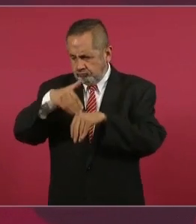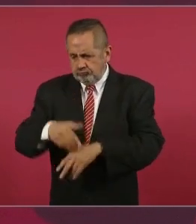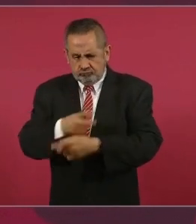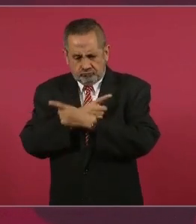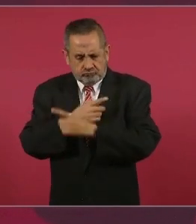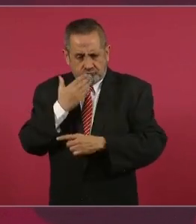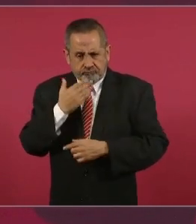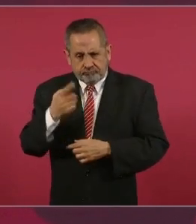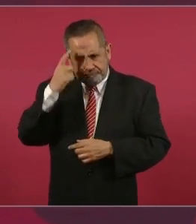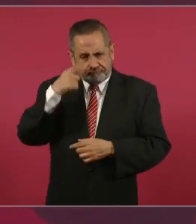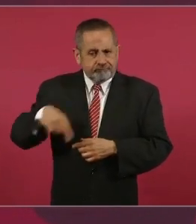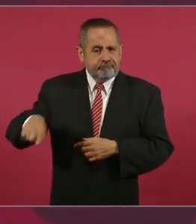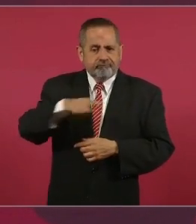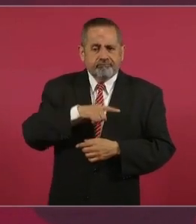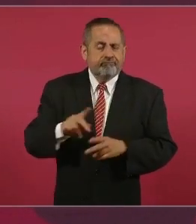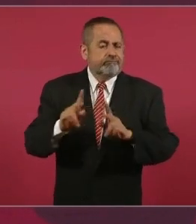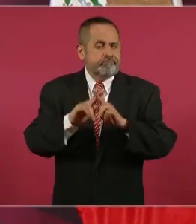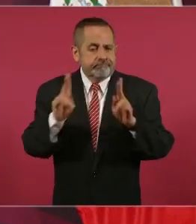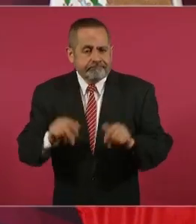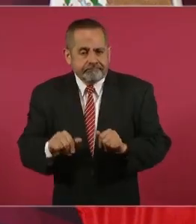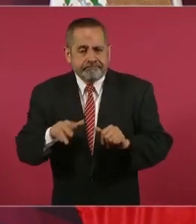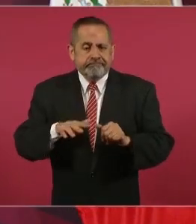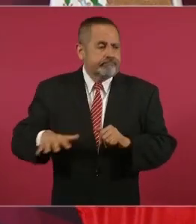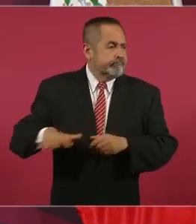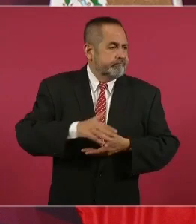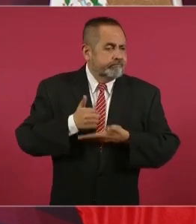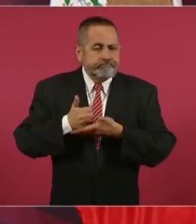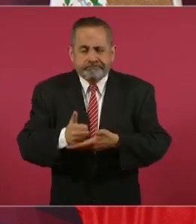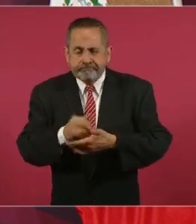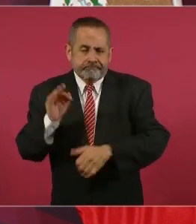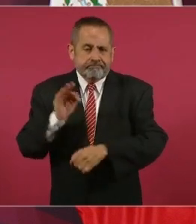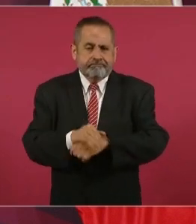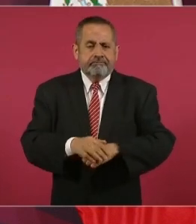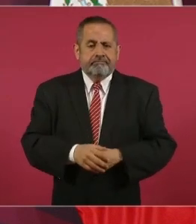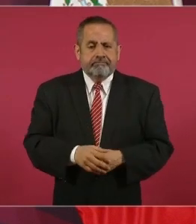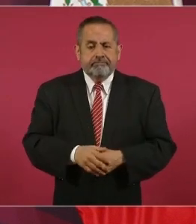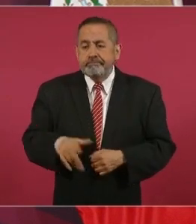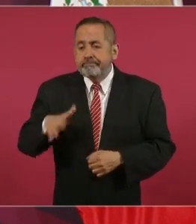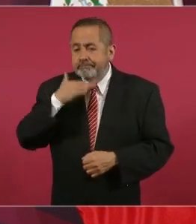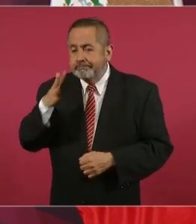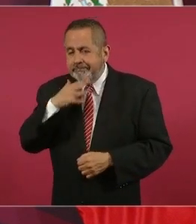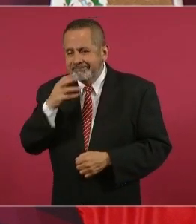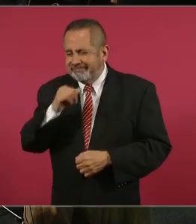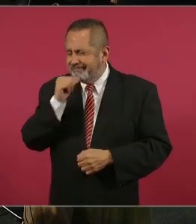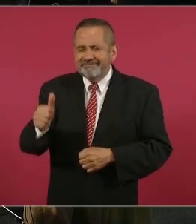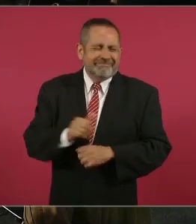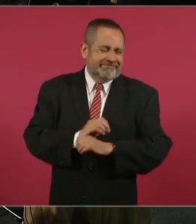para garantizar la paz, la tranquilidad en el país, sin corrupción,